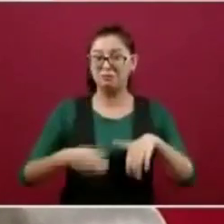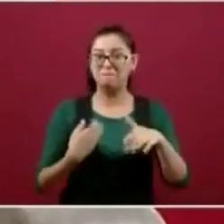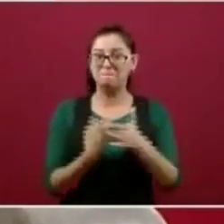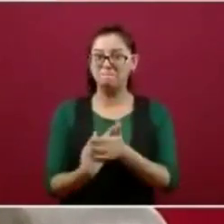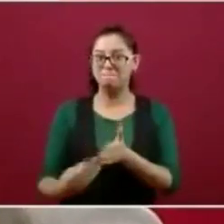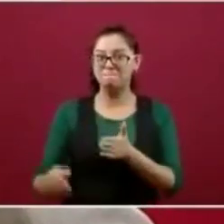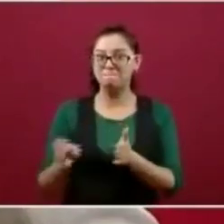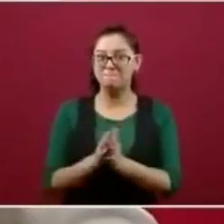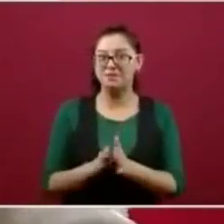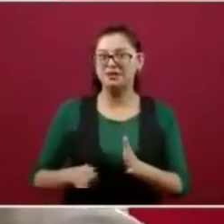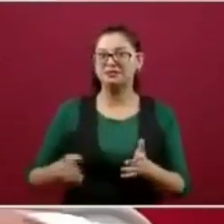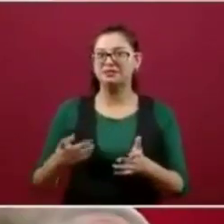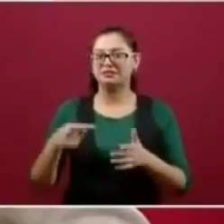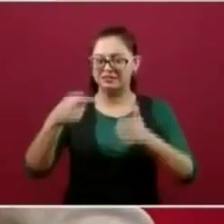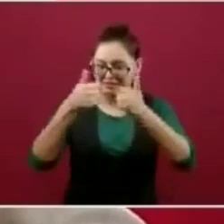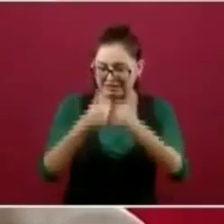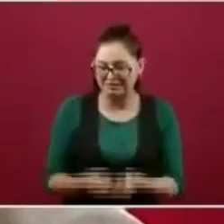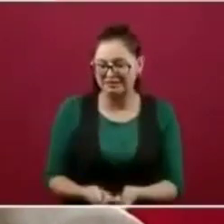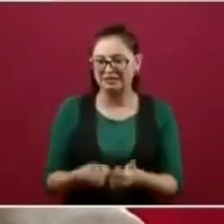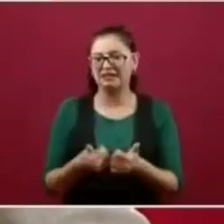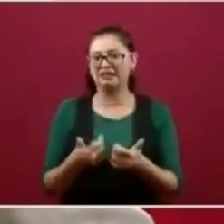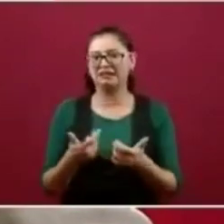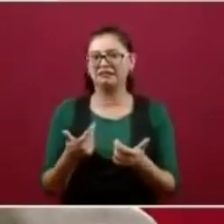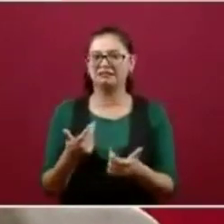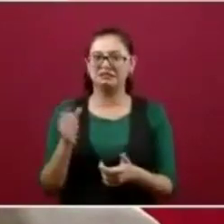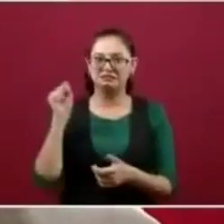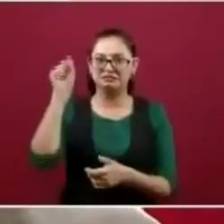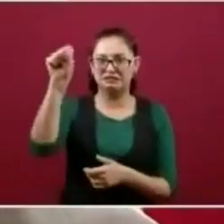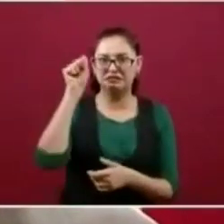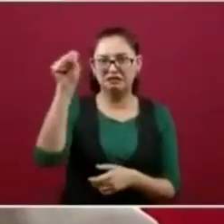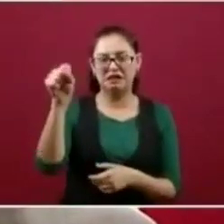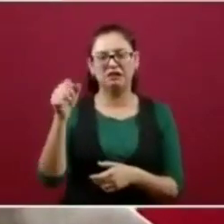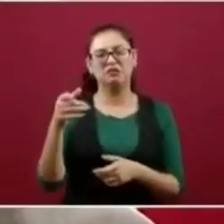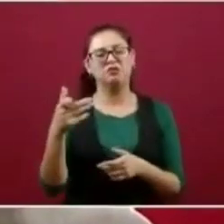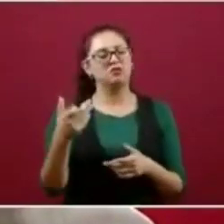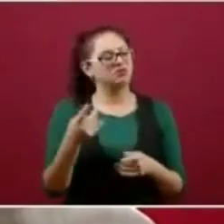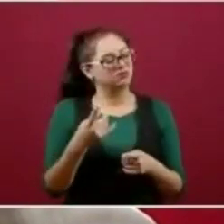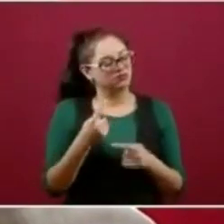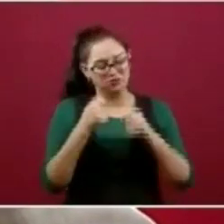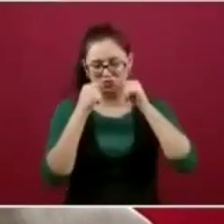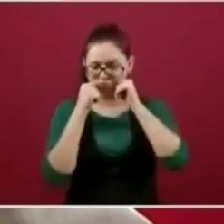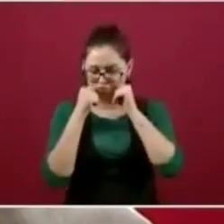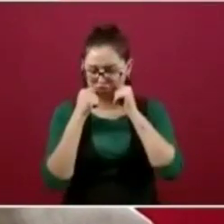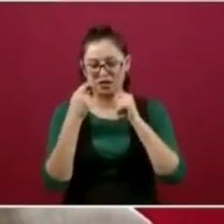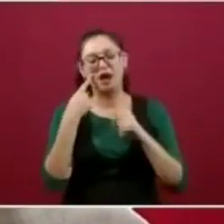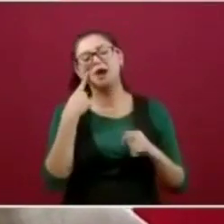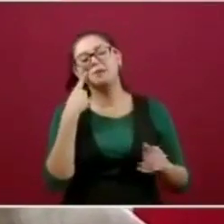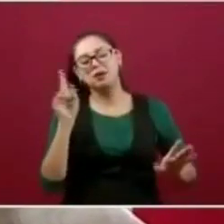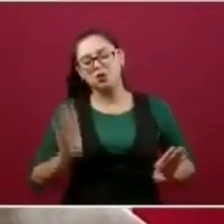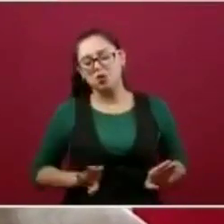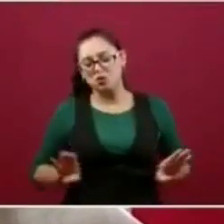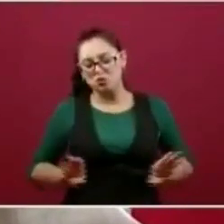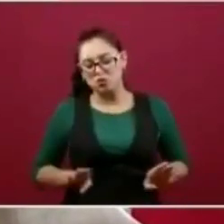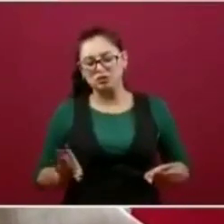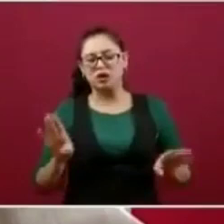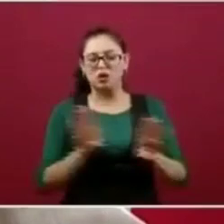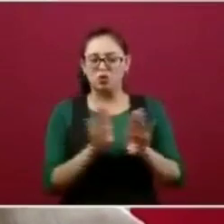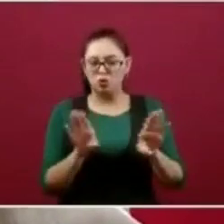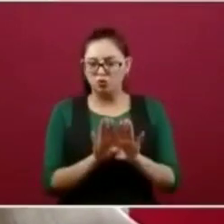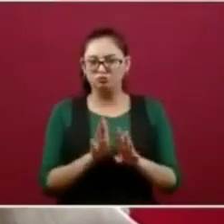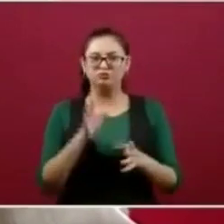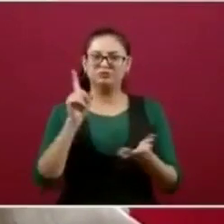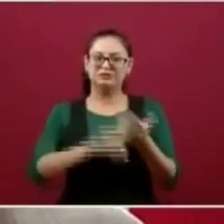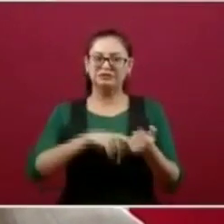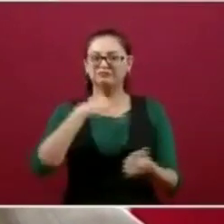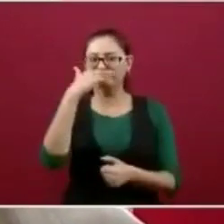estamos tratando de ver cuál es su conducta y, en fin, tratando de resolver el problema de la corrupción en el